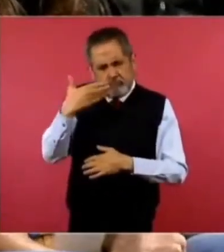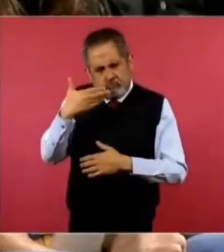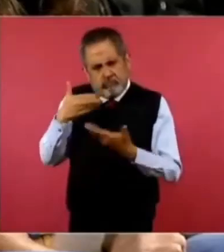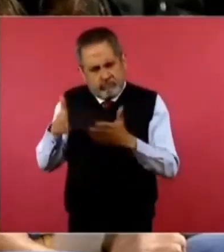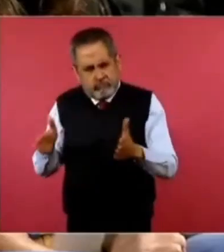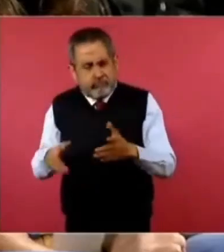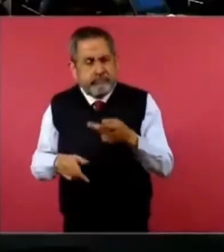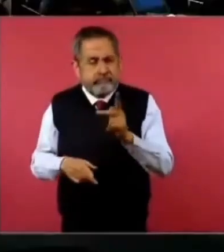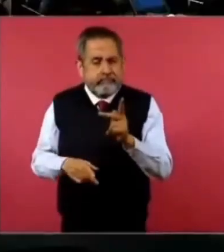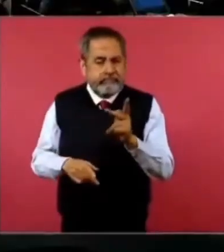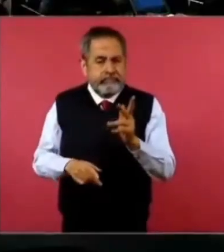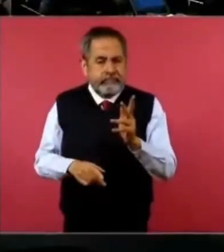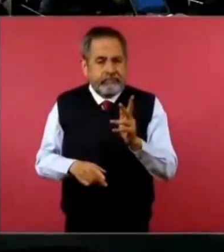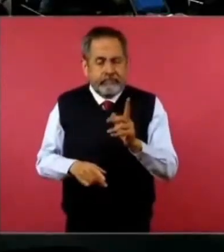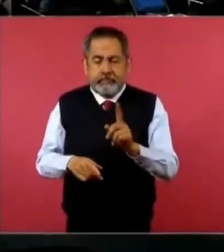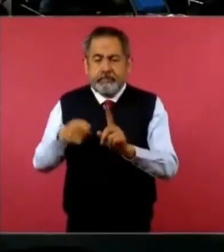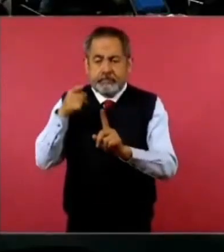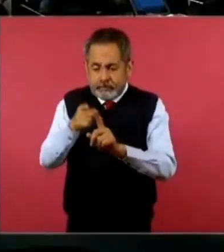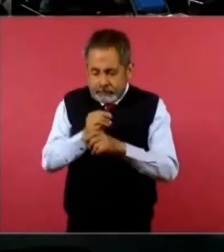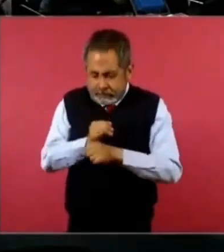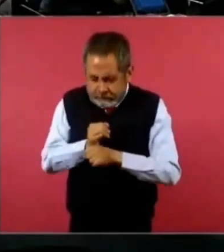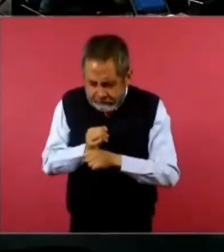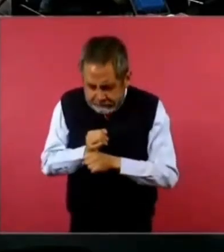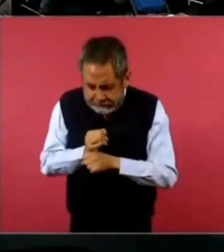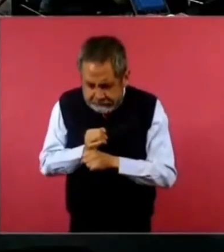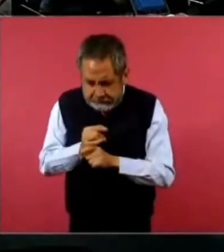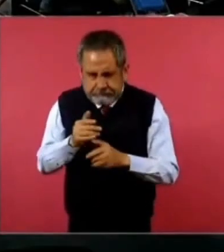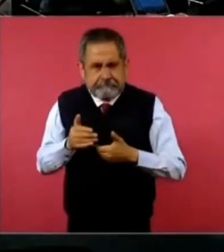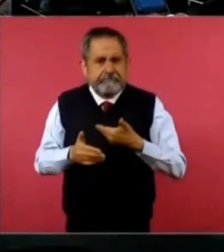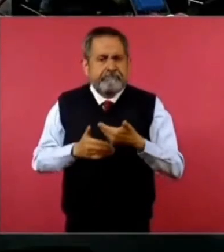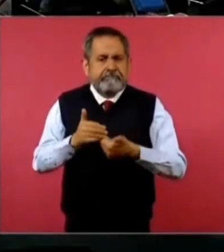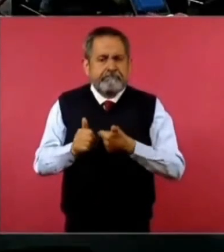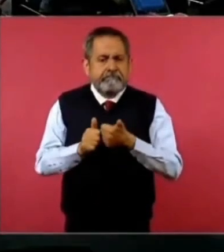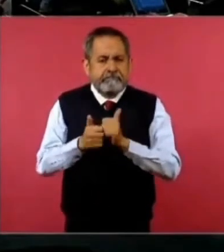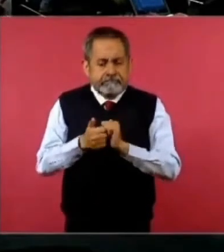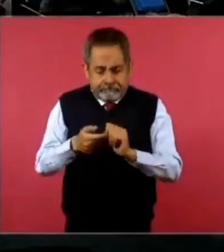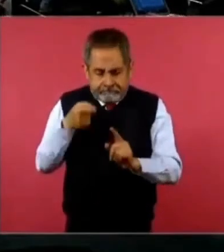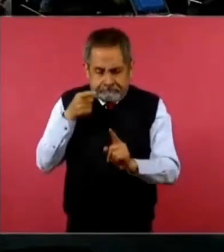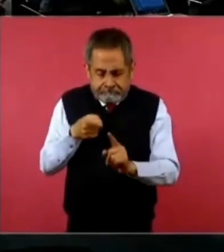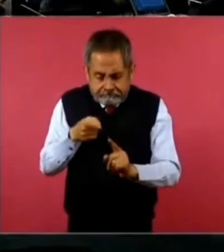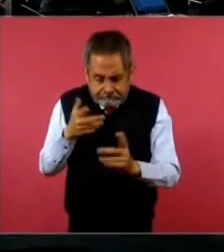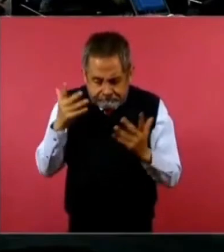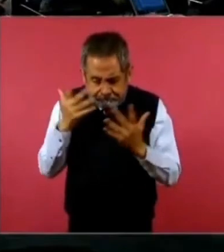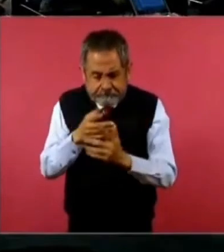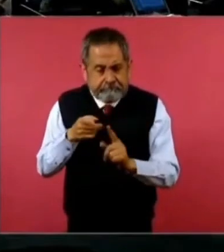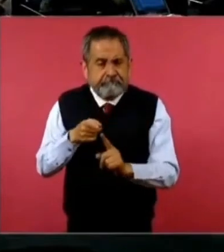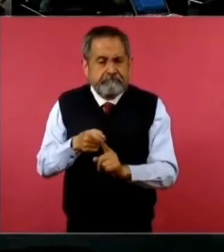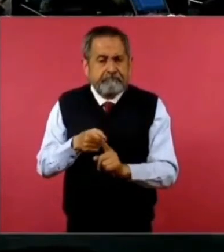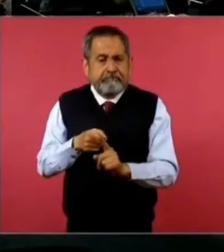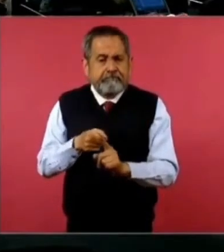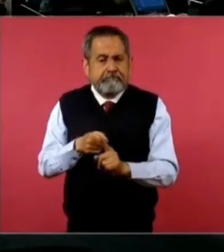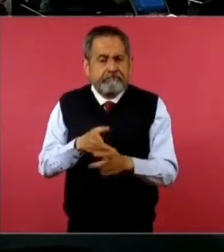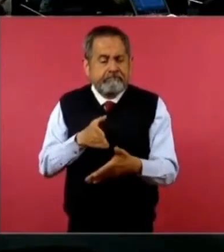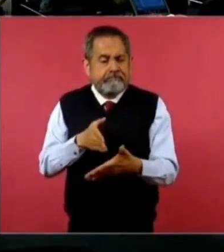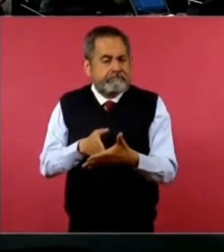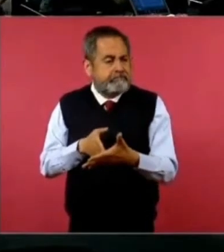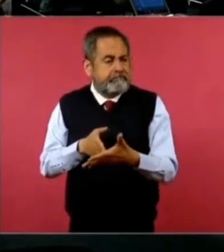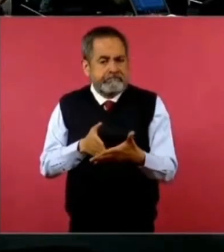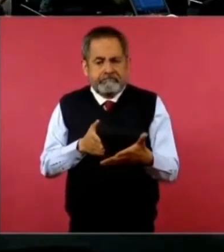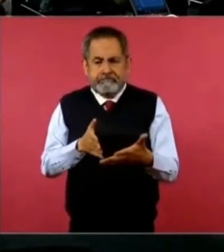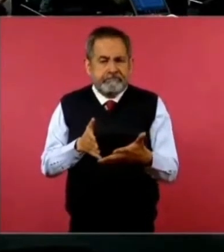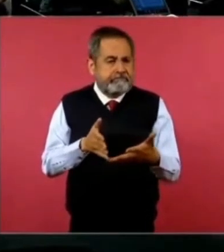Pero la investigación fue avanzando a un punto que cuando toparon